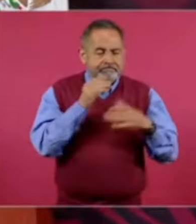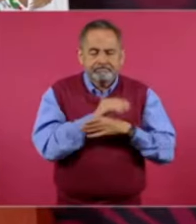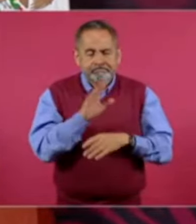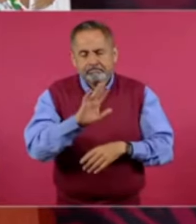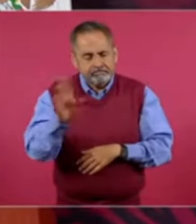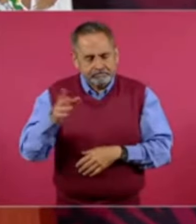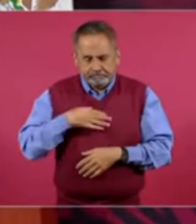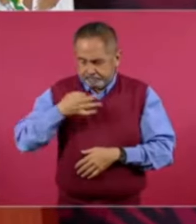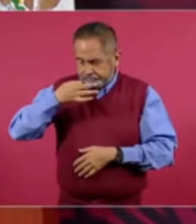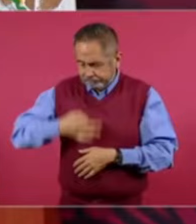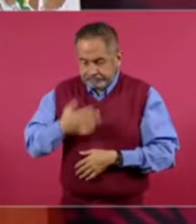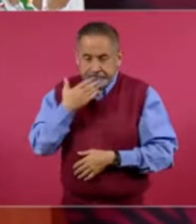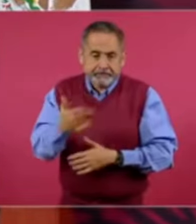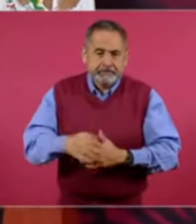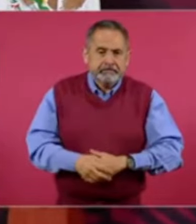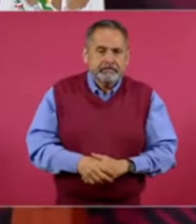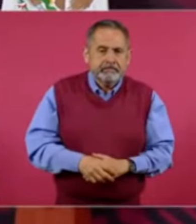pasar.